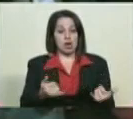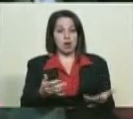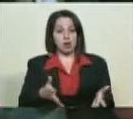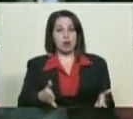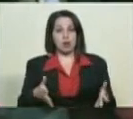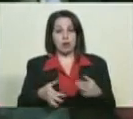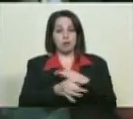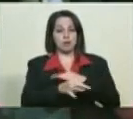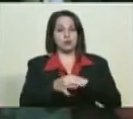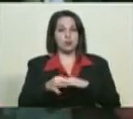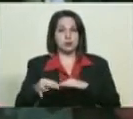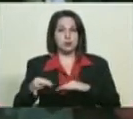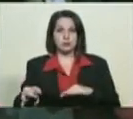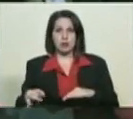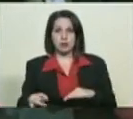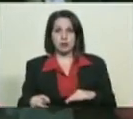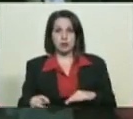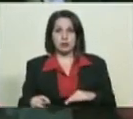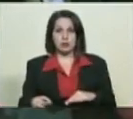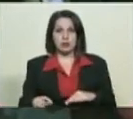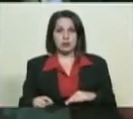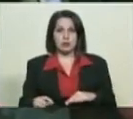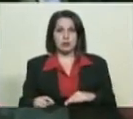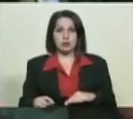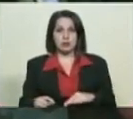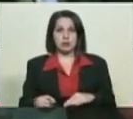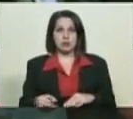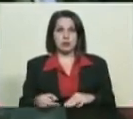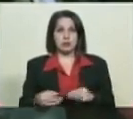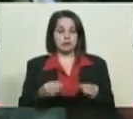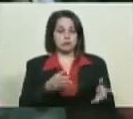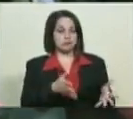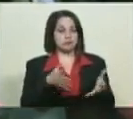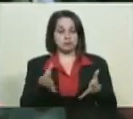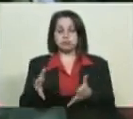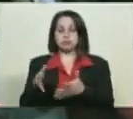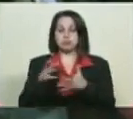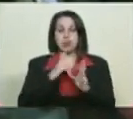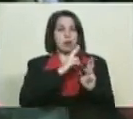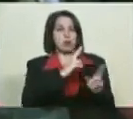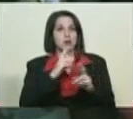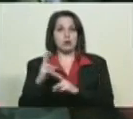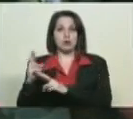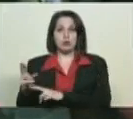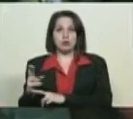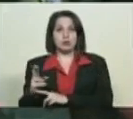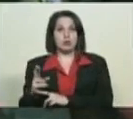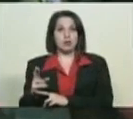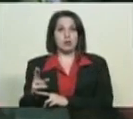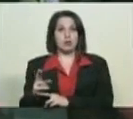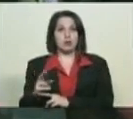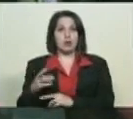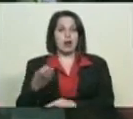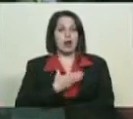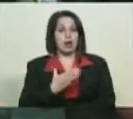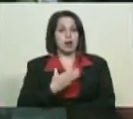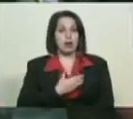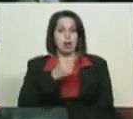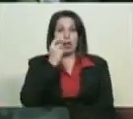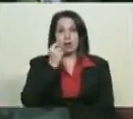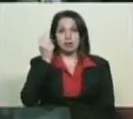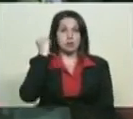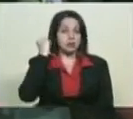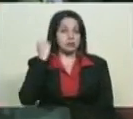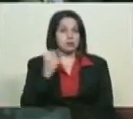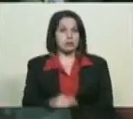municipales que van a dar como resultado, bueno, una serie de alcaldes y